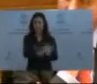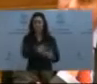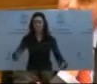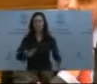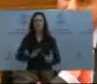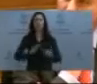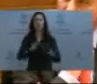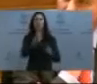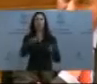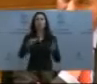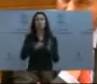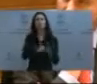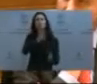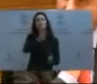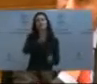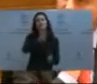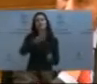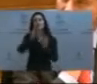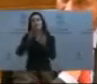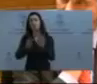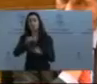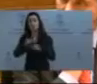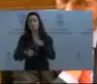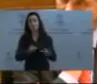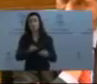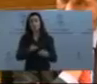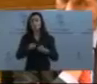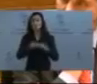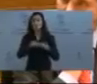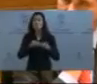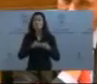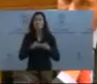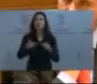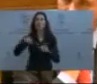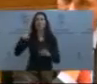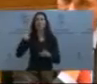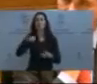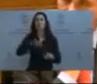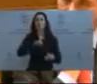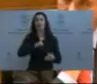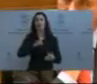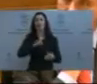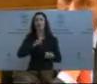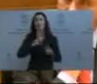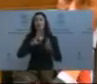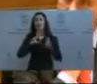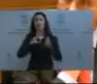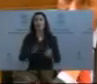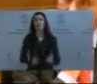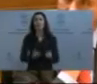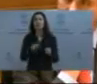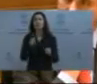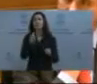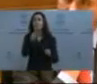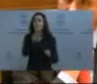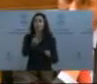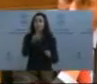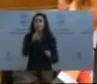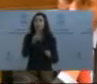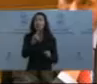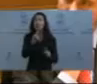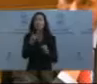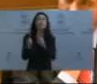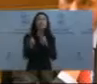las 2.338 familias de usuarios del ERA fallecidos, importe que ya se lo he dicho en más de una ocasión, se nos antoja